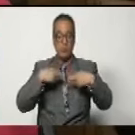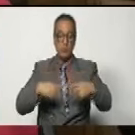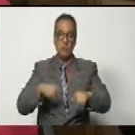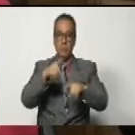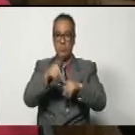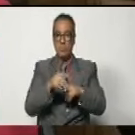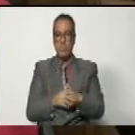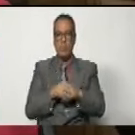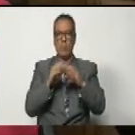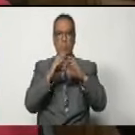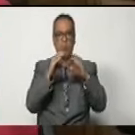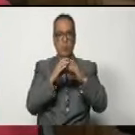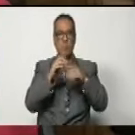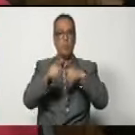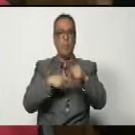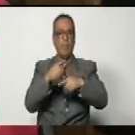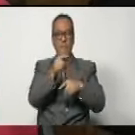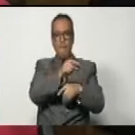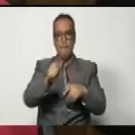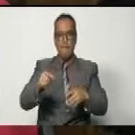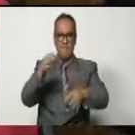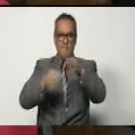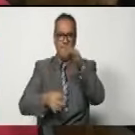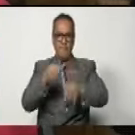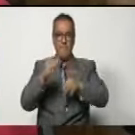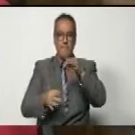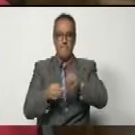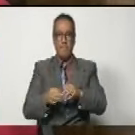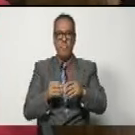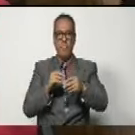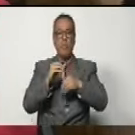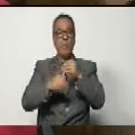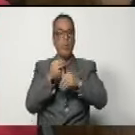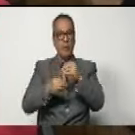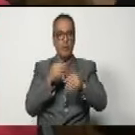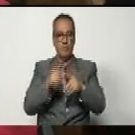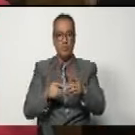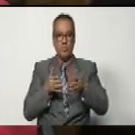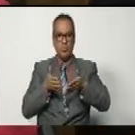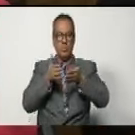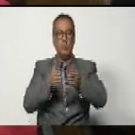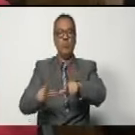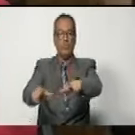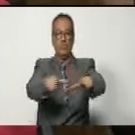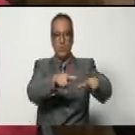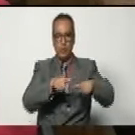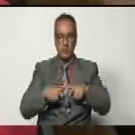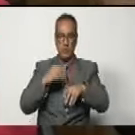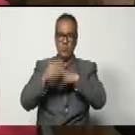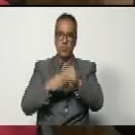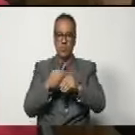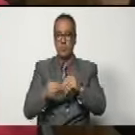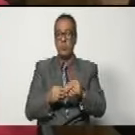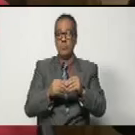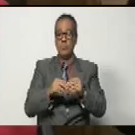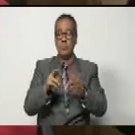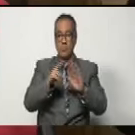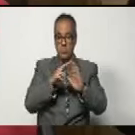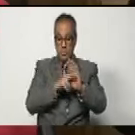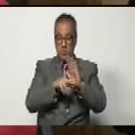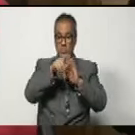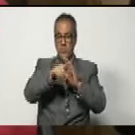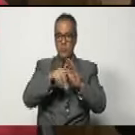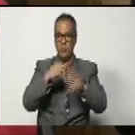Estas organizaciones gozarán de personalidad jurídica para el ejercicio pleno de su soberanía, previo cumplimiento de los requisitos y